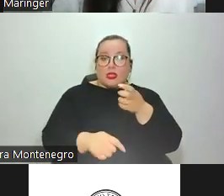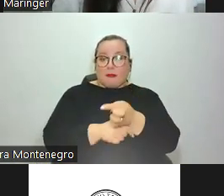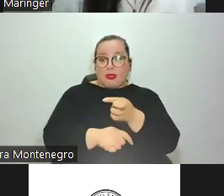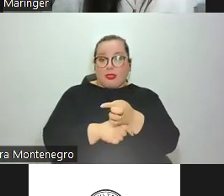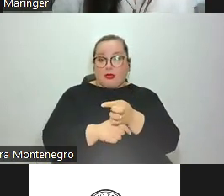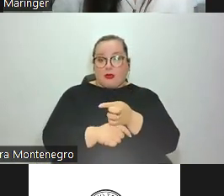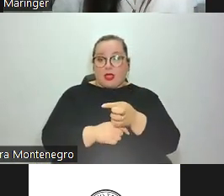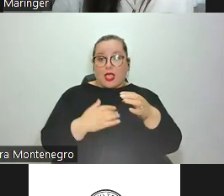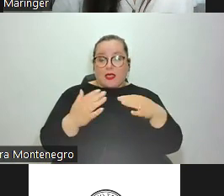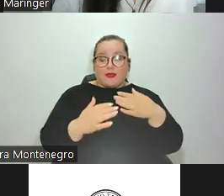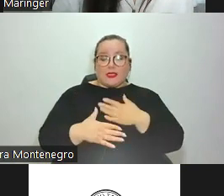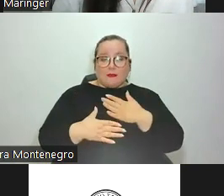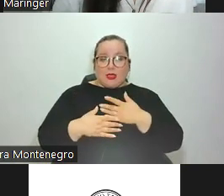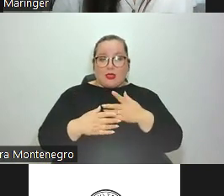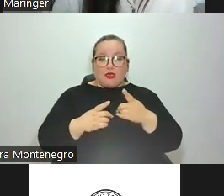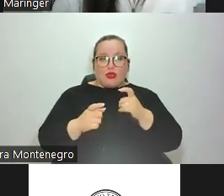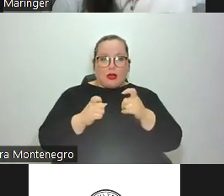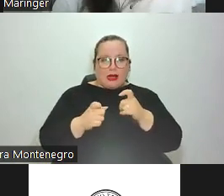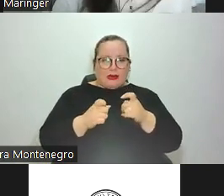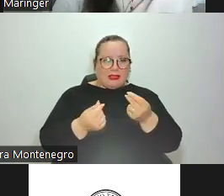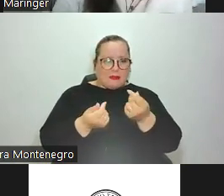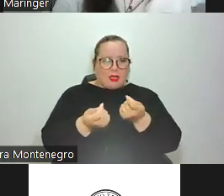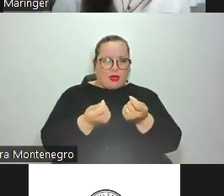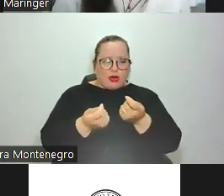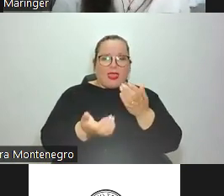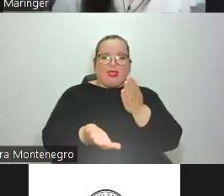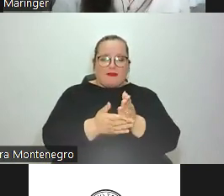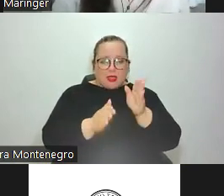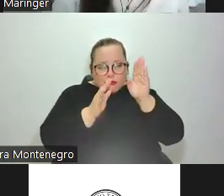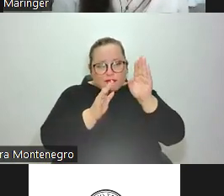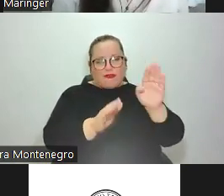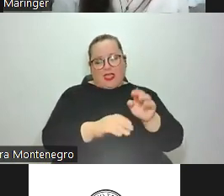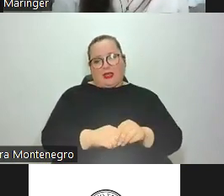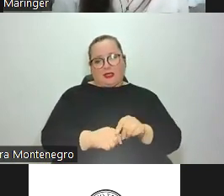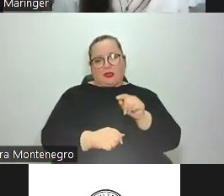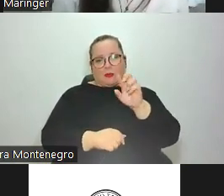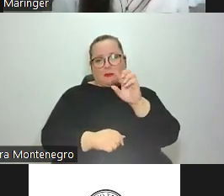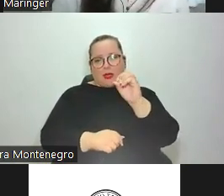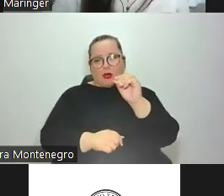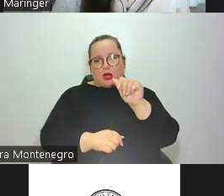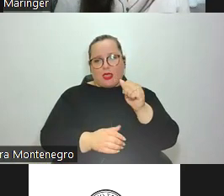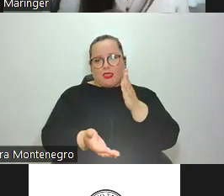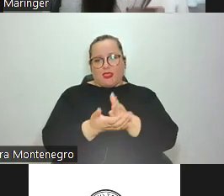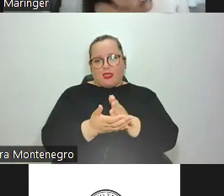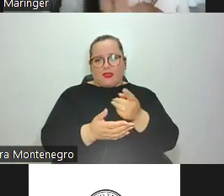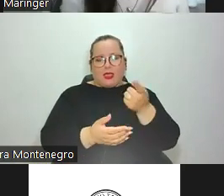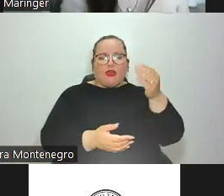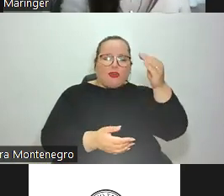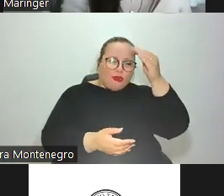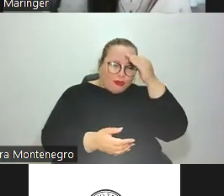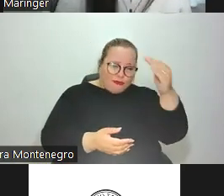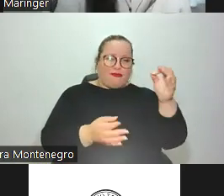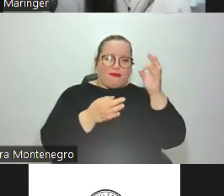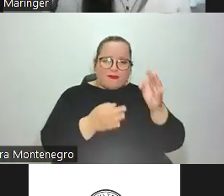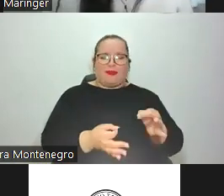riesgos económicos, pero confío en mis habilidades. Confianza, Paola, la confianza es fundamental. ¿Cómo lo ves? Sí, aquí alguien